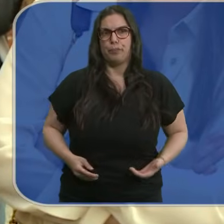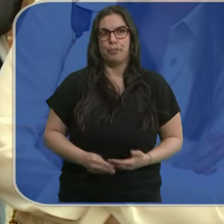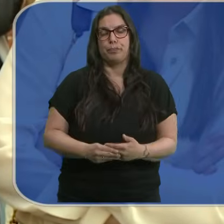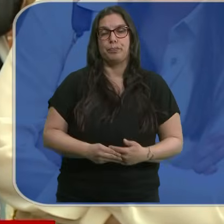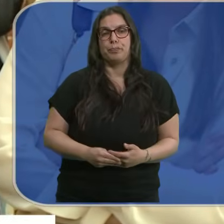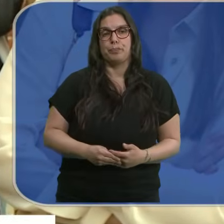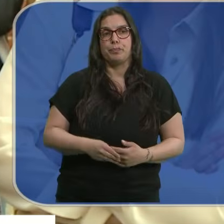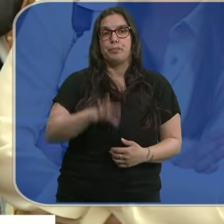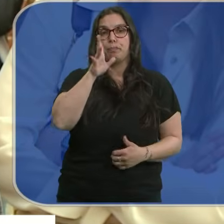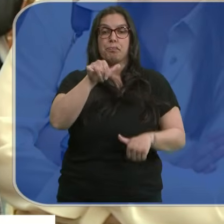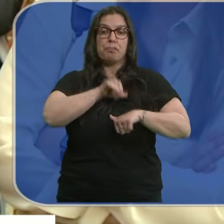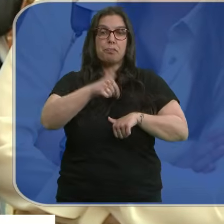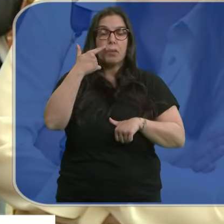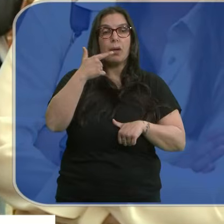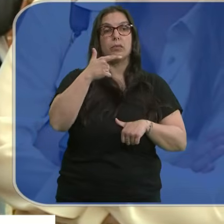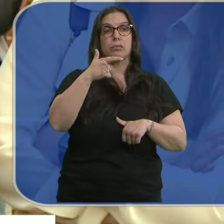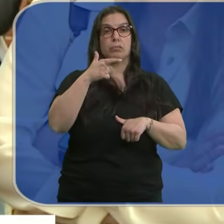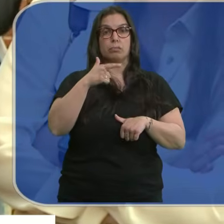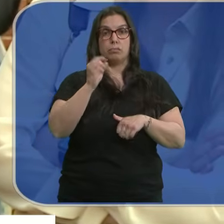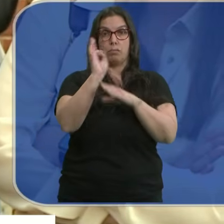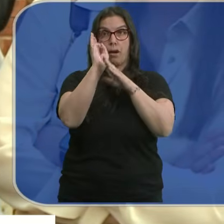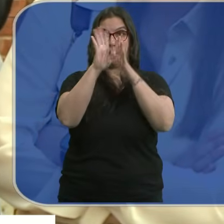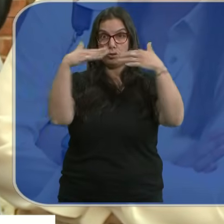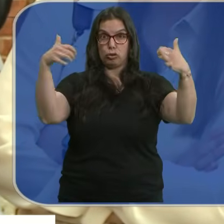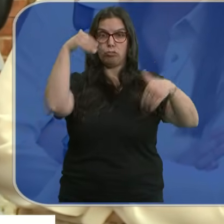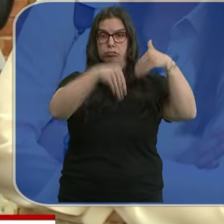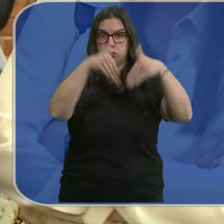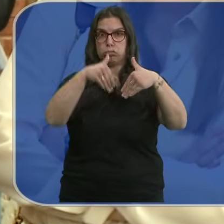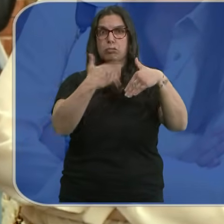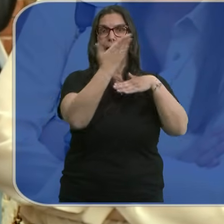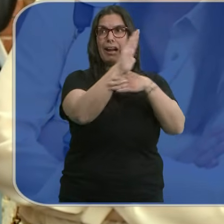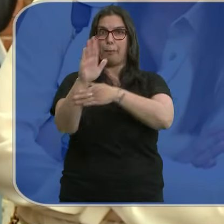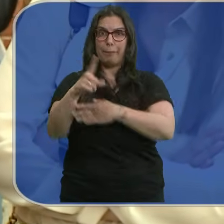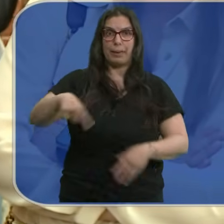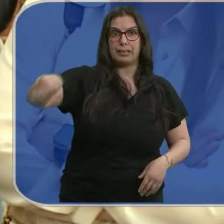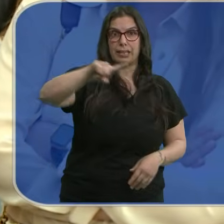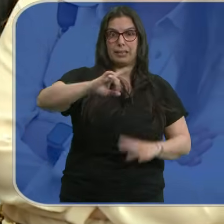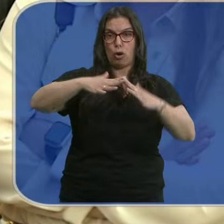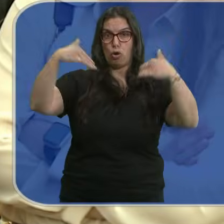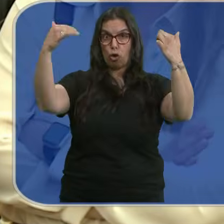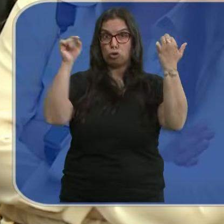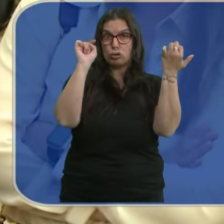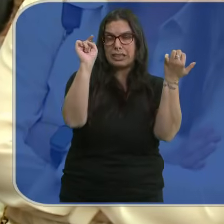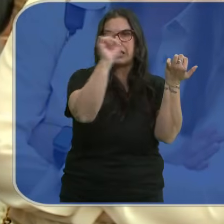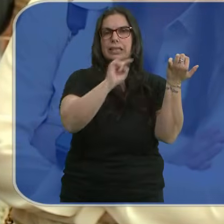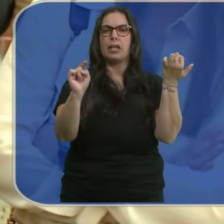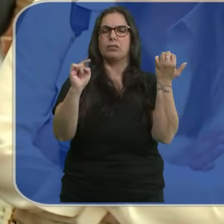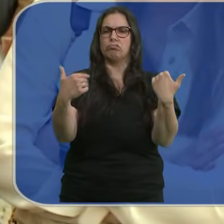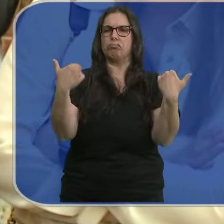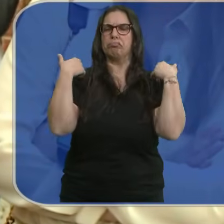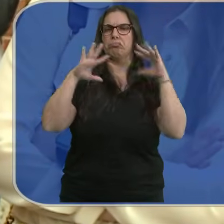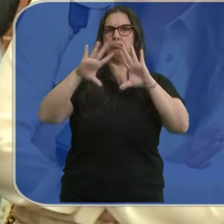Ahora a esperar que los representantes que todos hemos elegido, los representantes que van a constituir las Cortes de Castilla y León, asuman